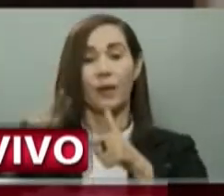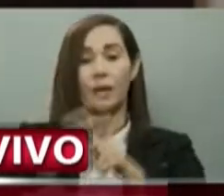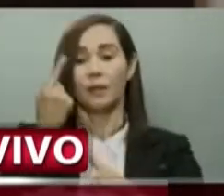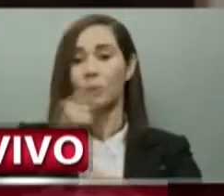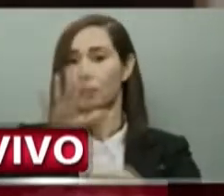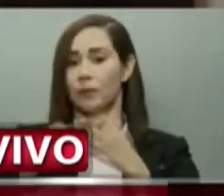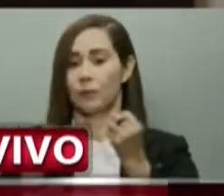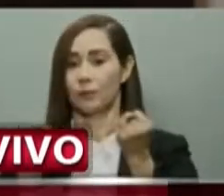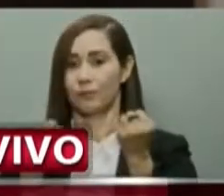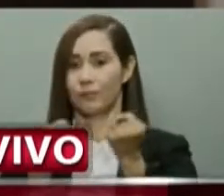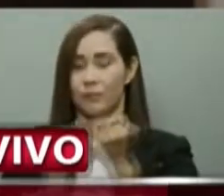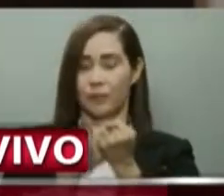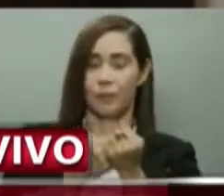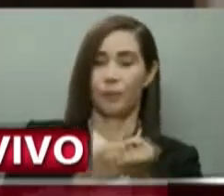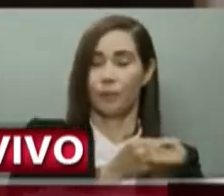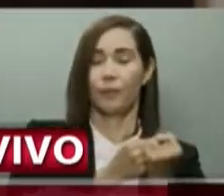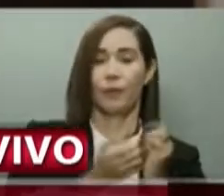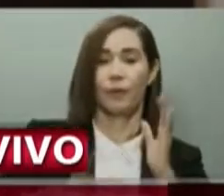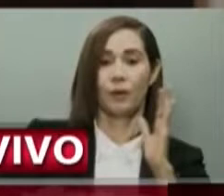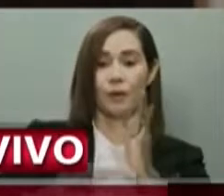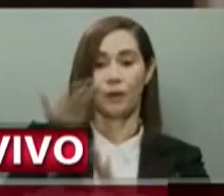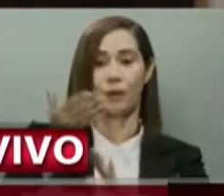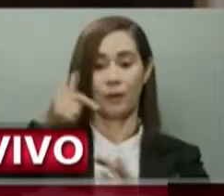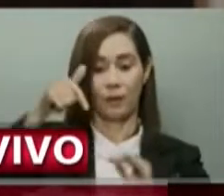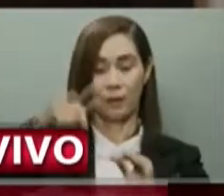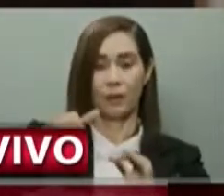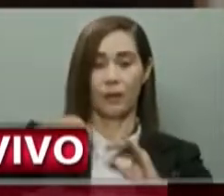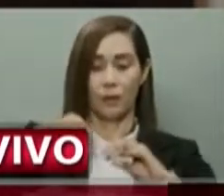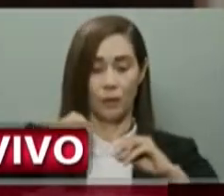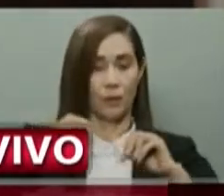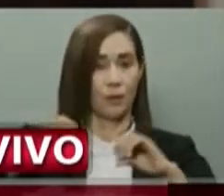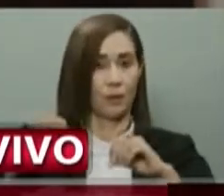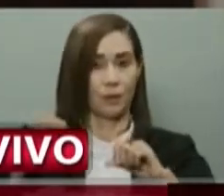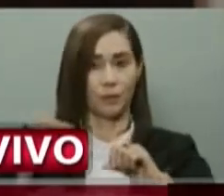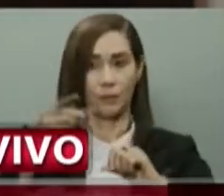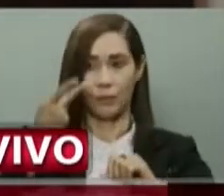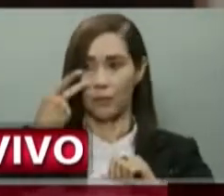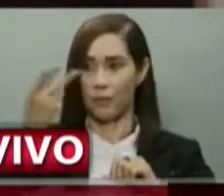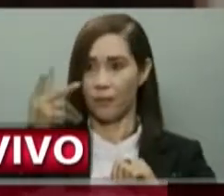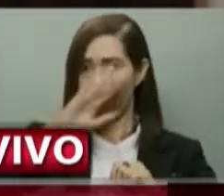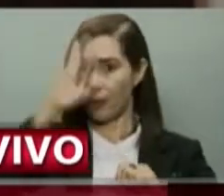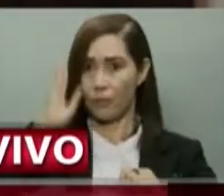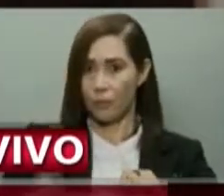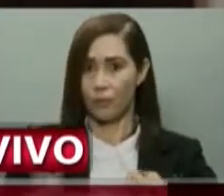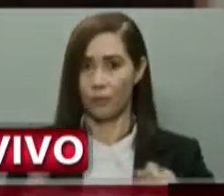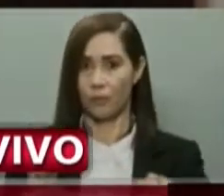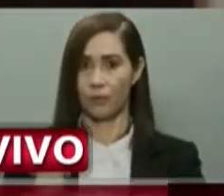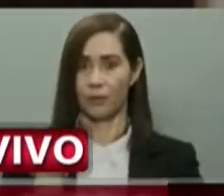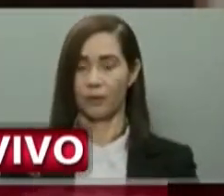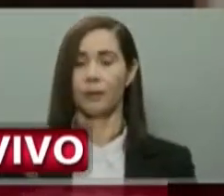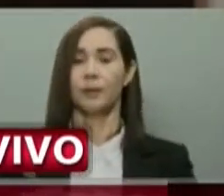de los niveles que los comerciantes y agricultores no habían visto desde la crisis financiera